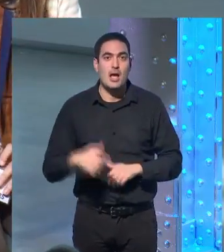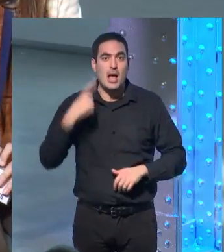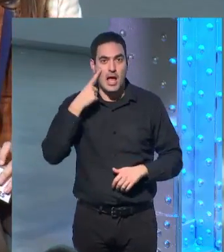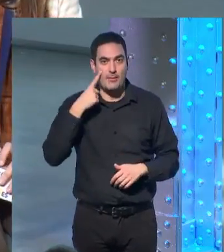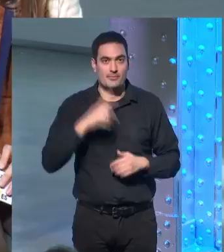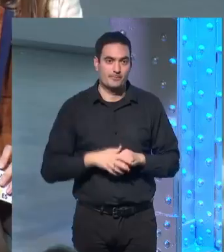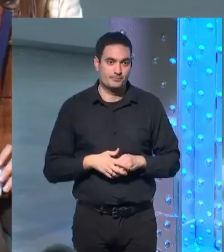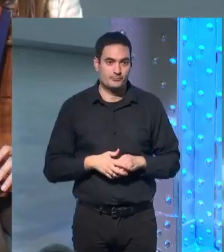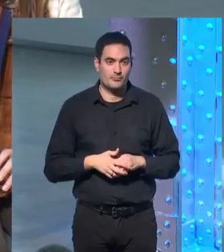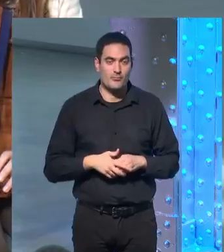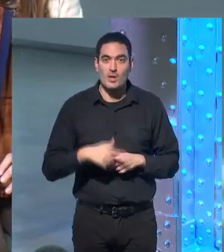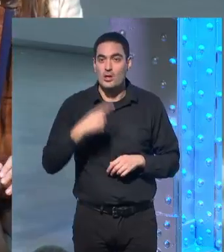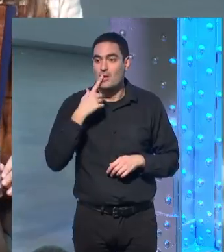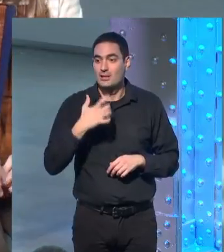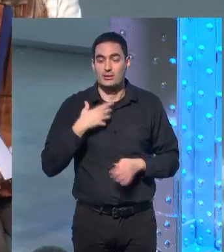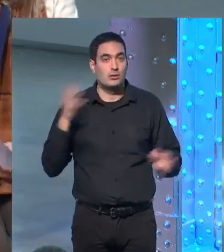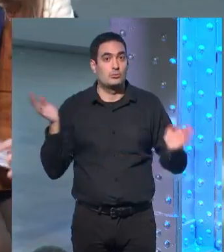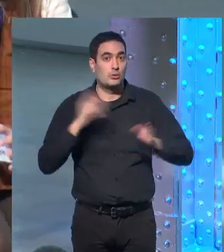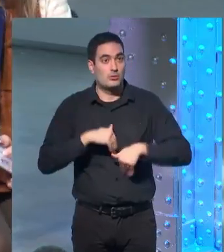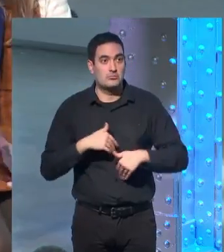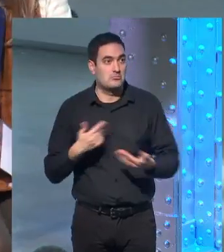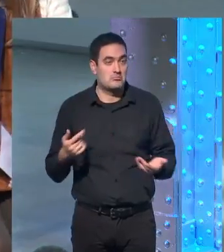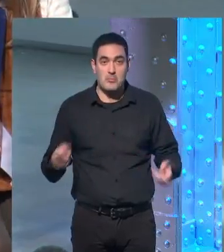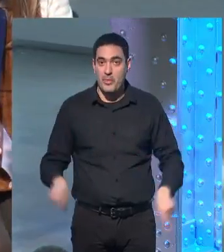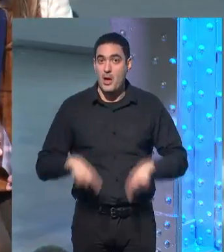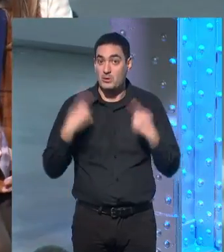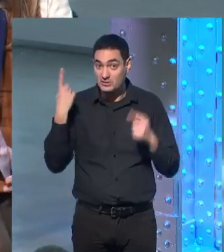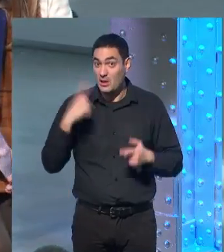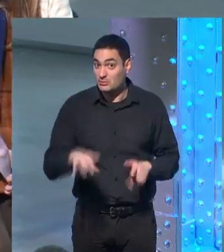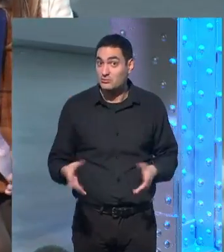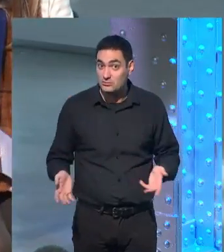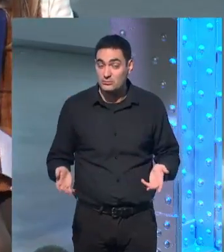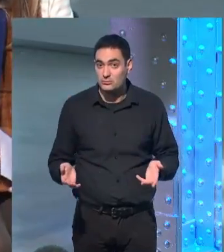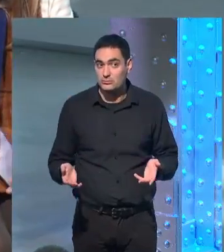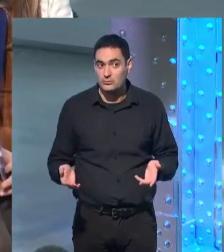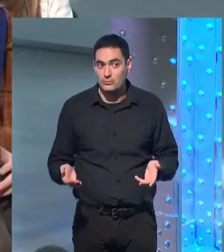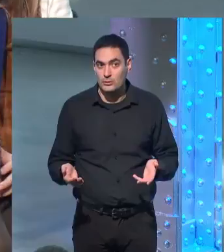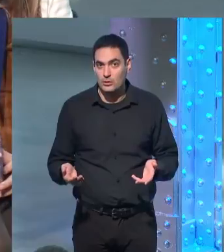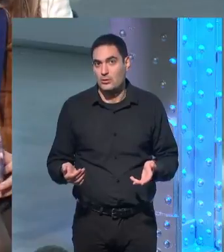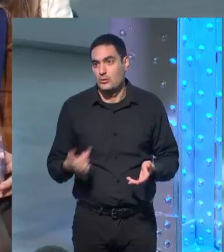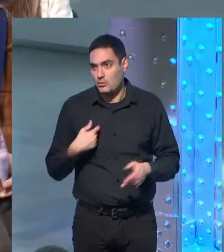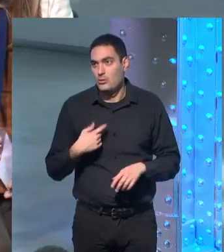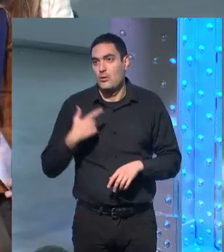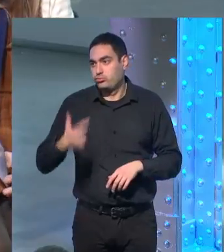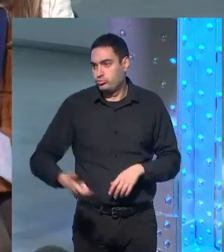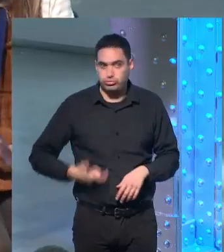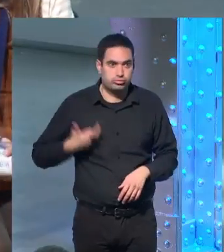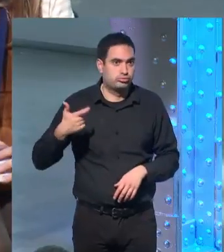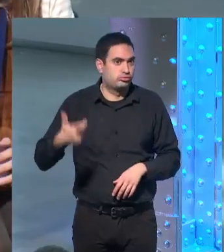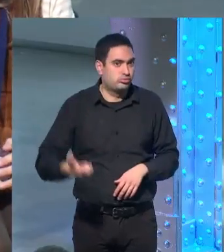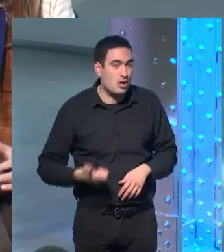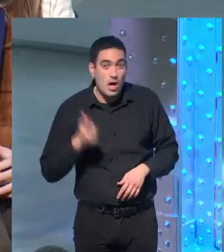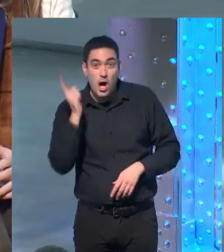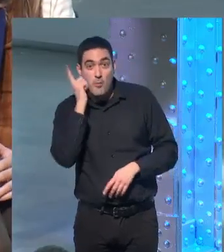ver, yo si no estoy, tampoco me da igual, ¿sabes? No tengo que estar todo el rato 5 horas con